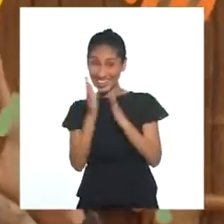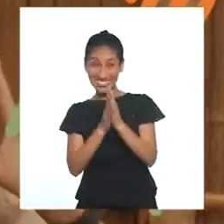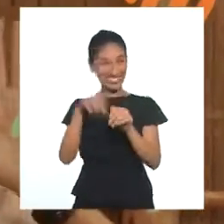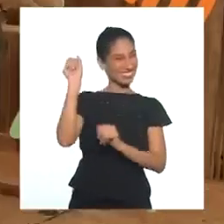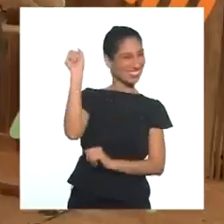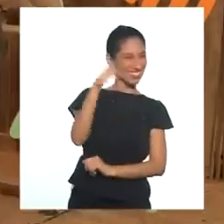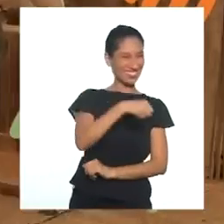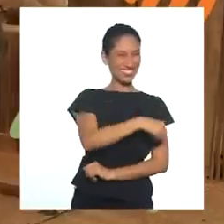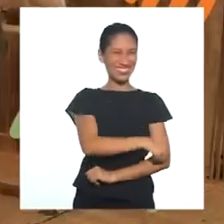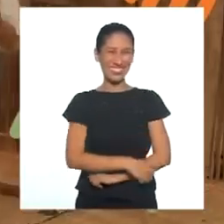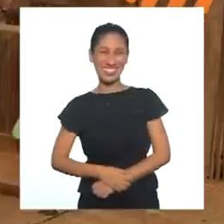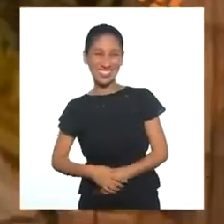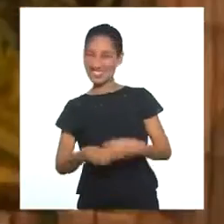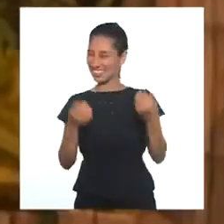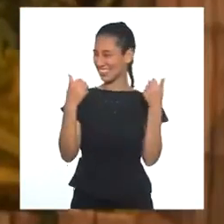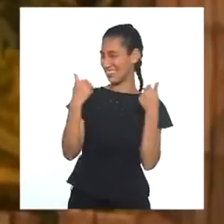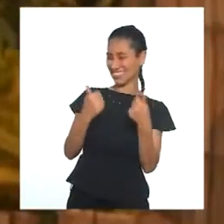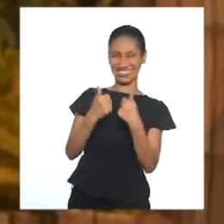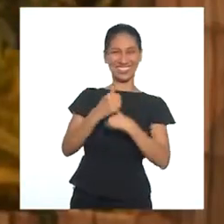¡Sí!